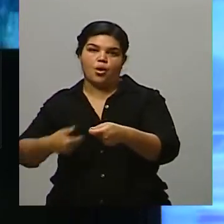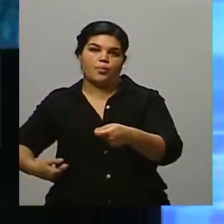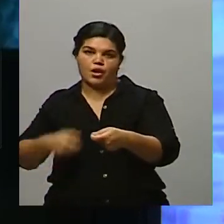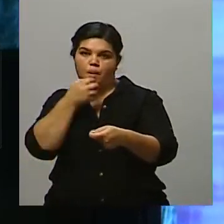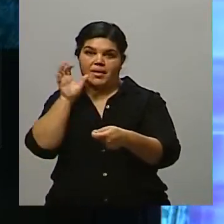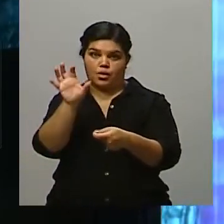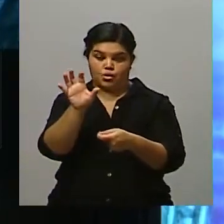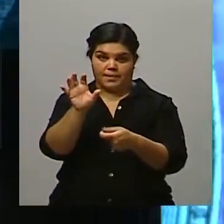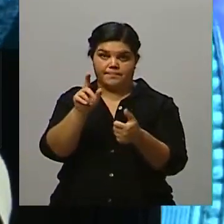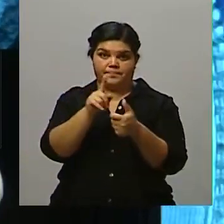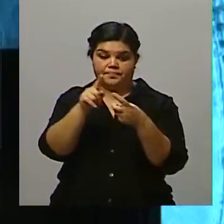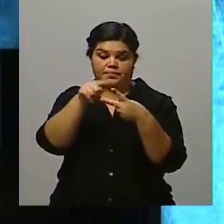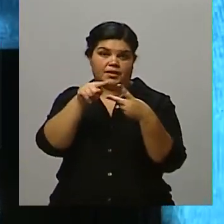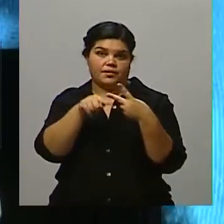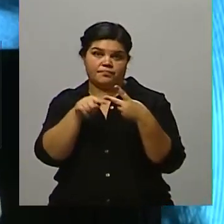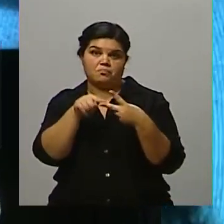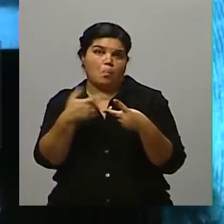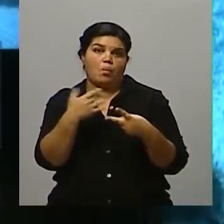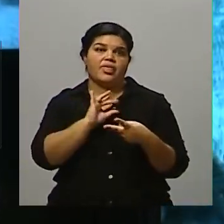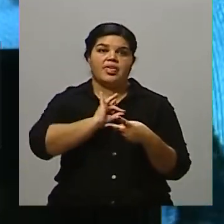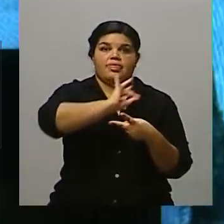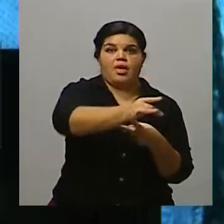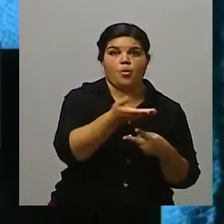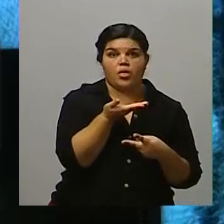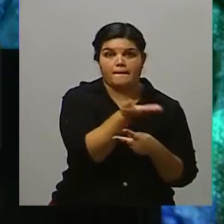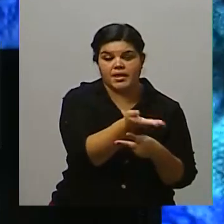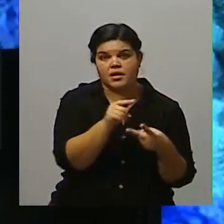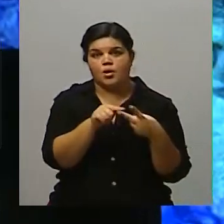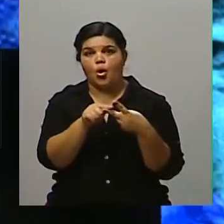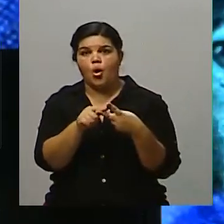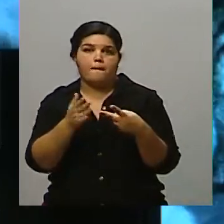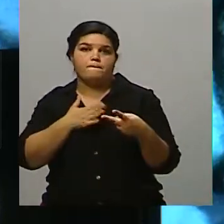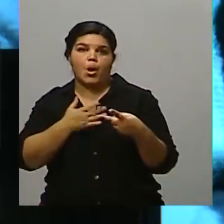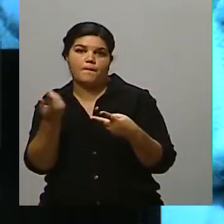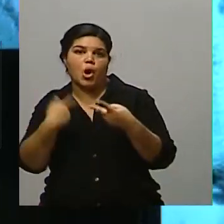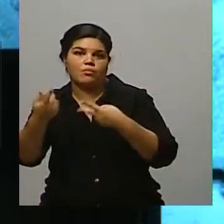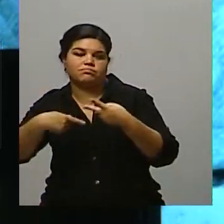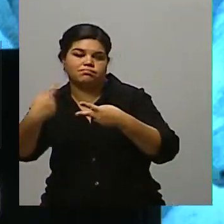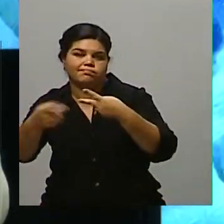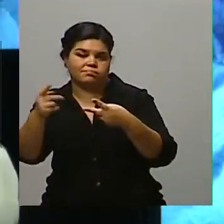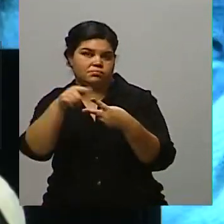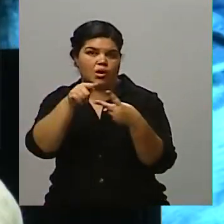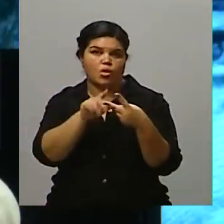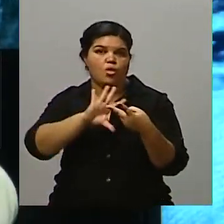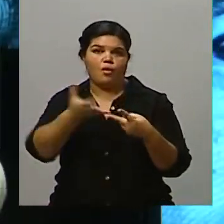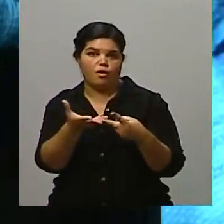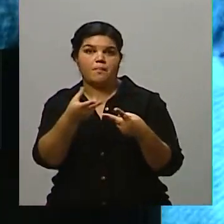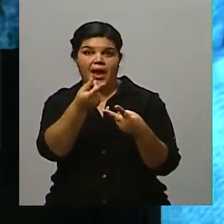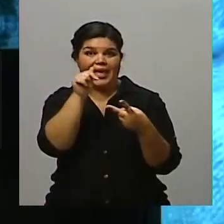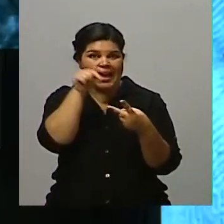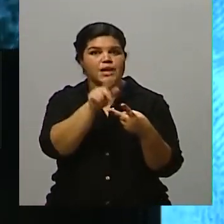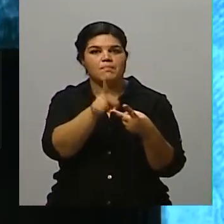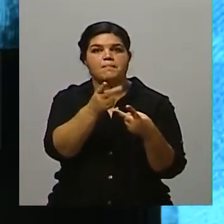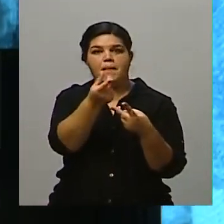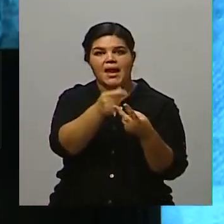dos, deuda o recursos propios. Y de esos fondos, bueno, propiamente de repente organismos internacionales proveen